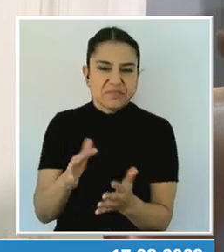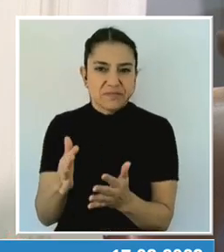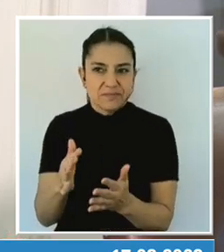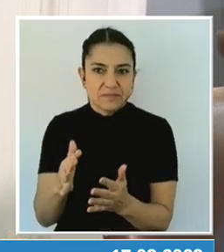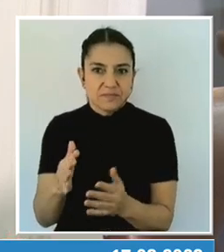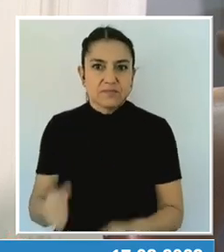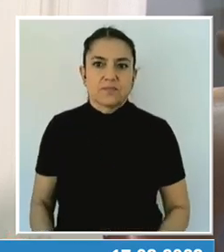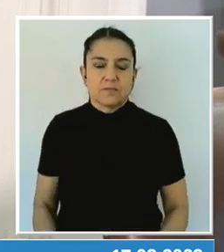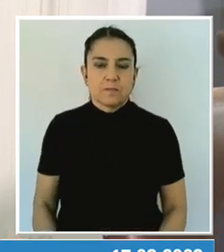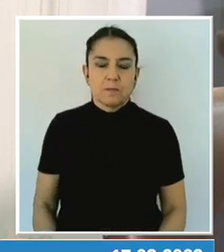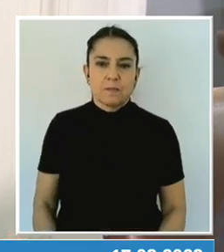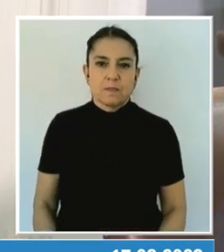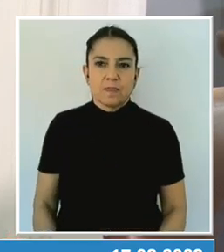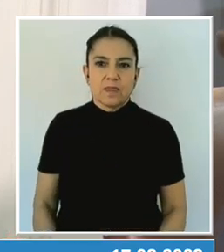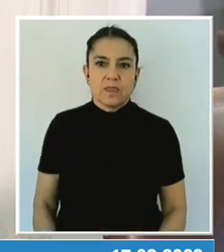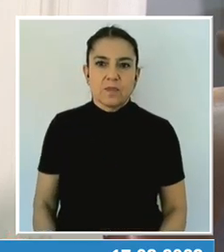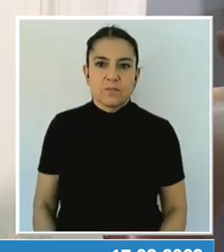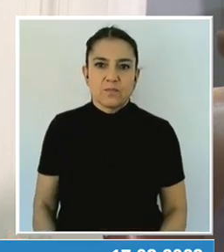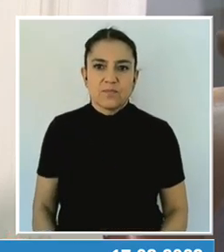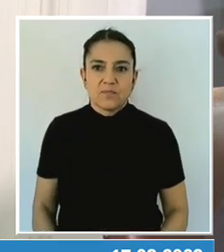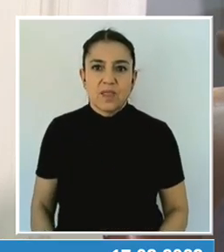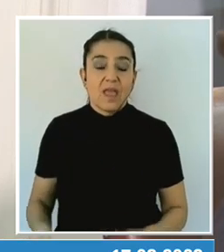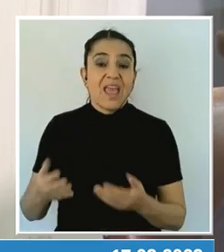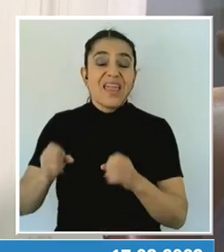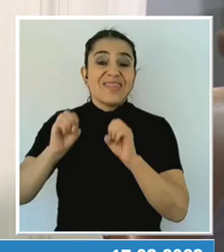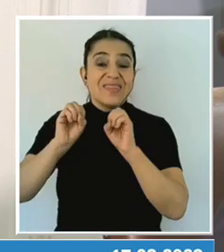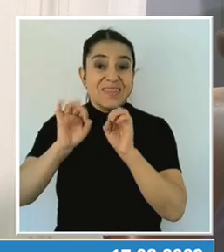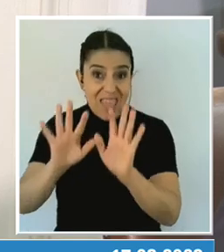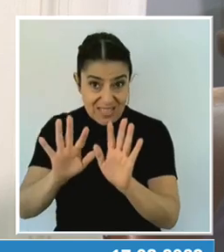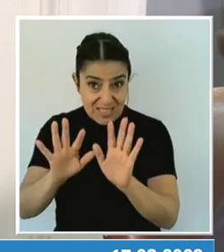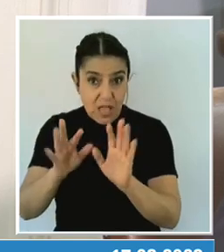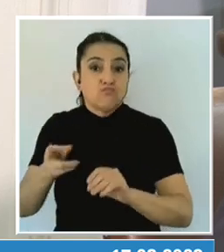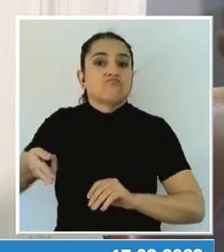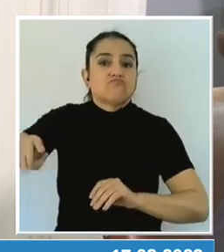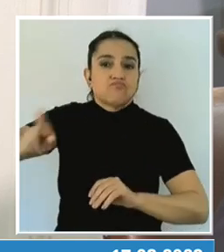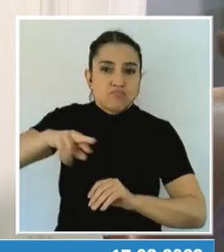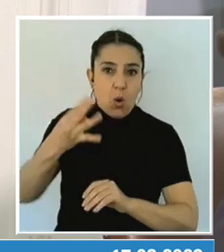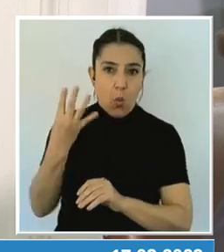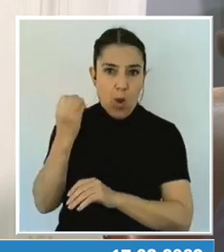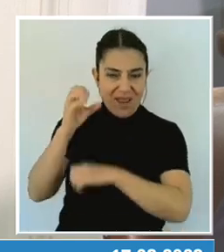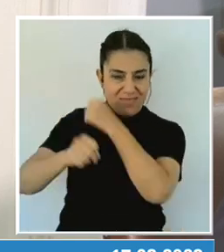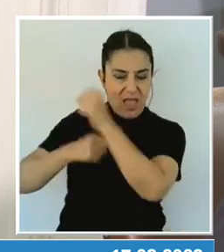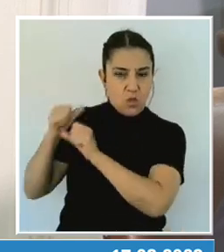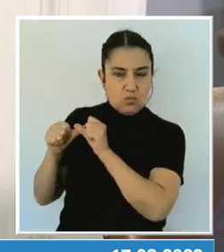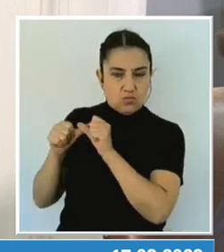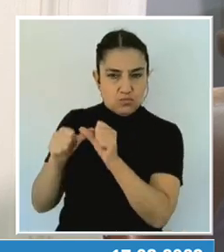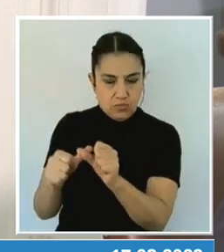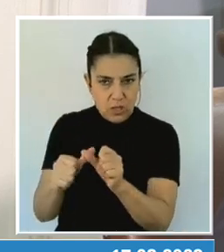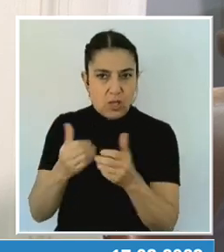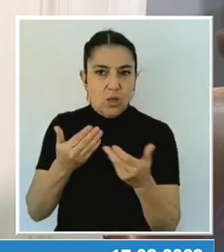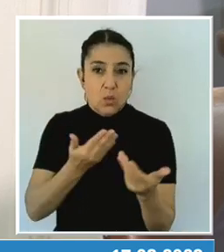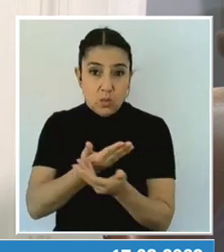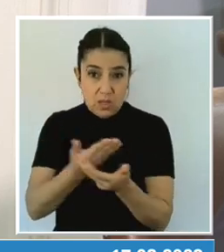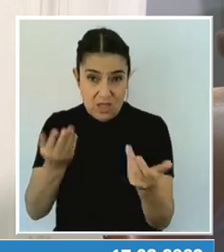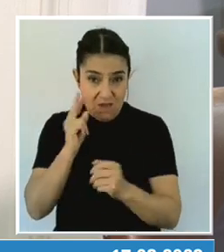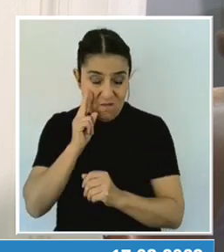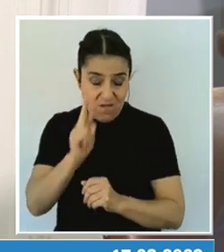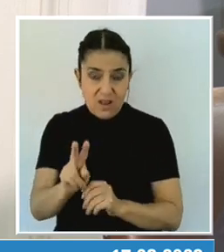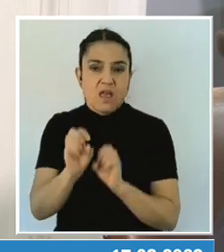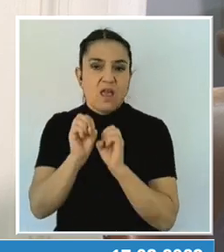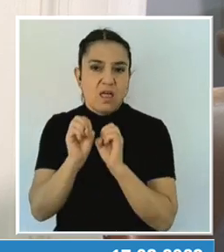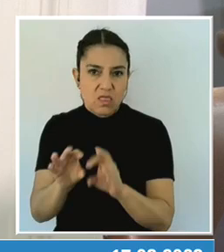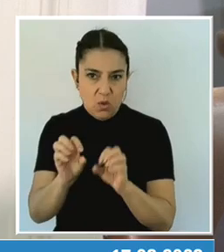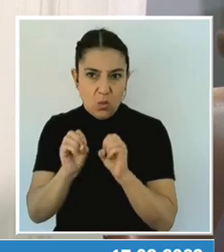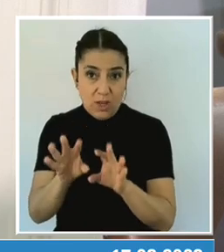últimos 40 años. 10 veces. Y ustedes ven que en educación, en